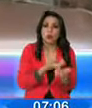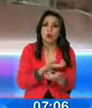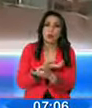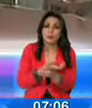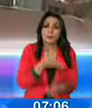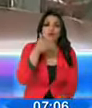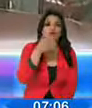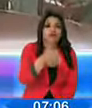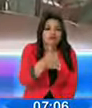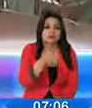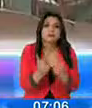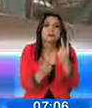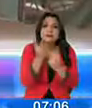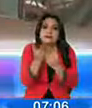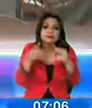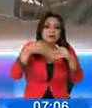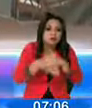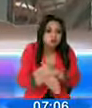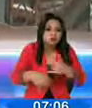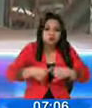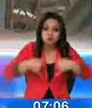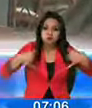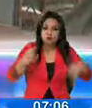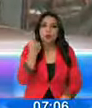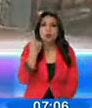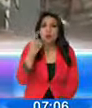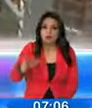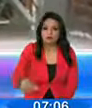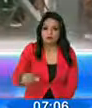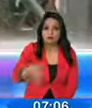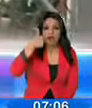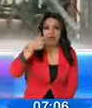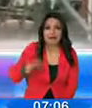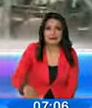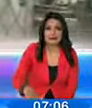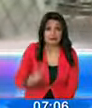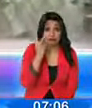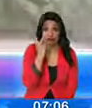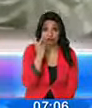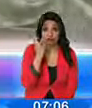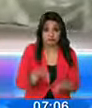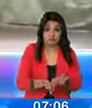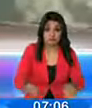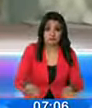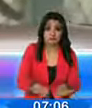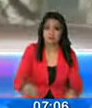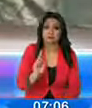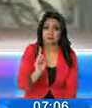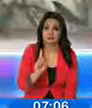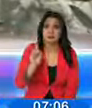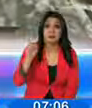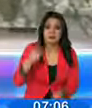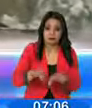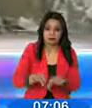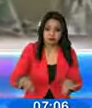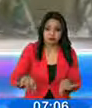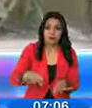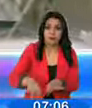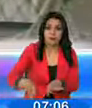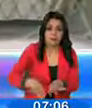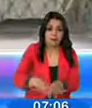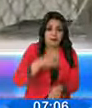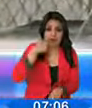o verificamos la instalación de una centralita de gas, más no de dos centralitas de gas. La segunda centralita de gas no